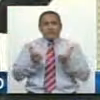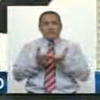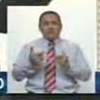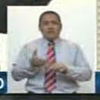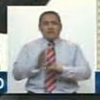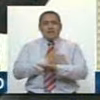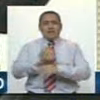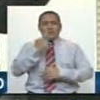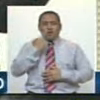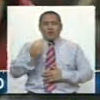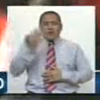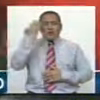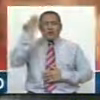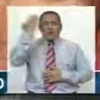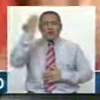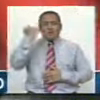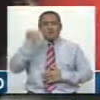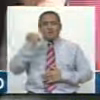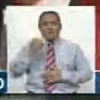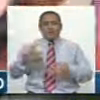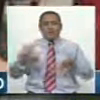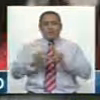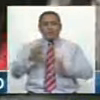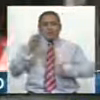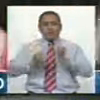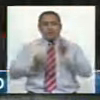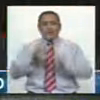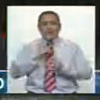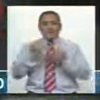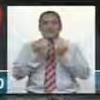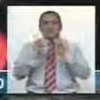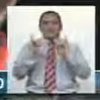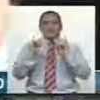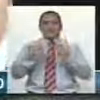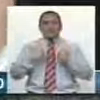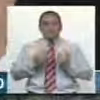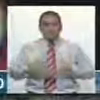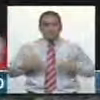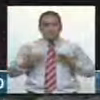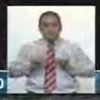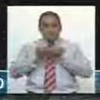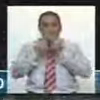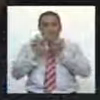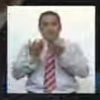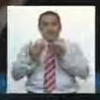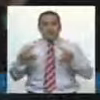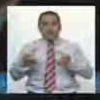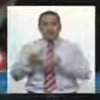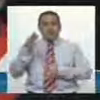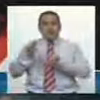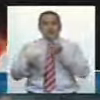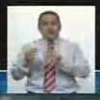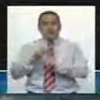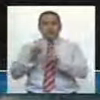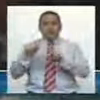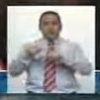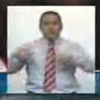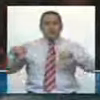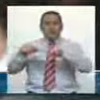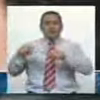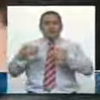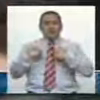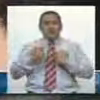megacomisión a Alan García. El Poder Judicial es autónomo, señorita, eso es lo que puedo decir, y no está sujeto